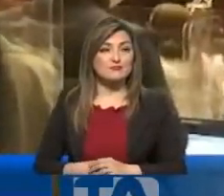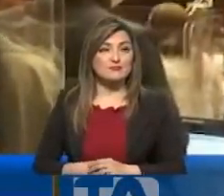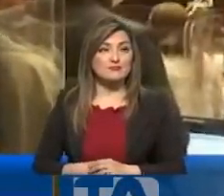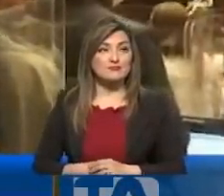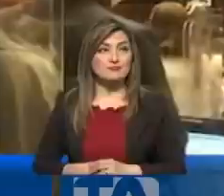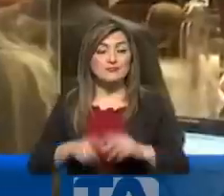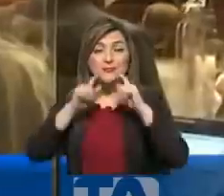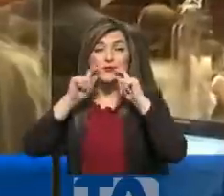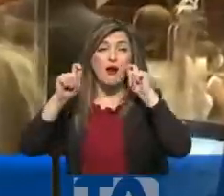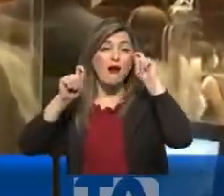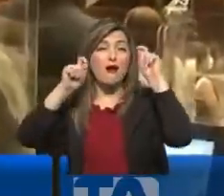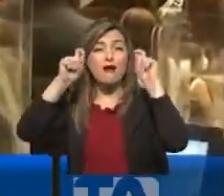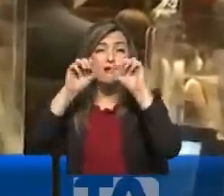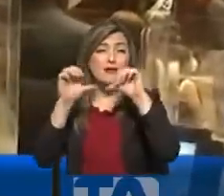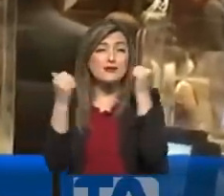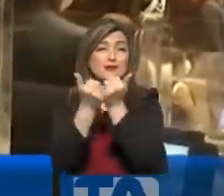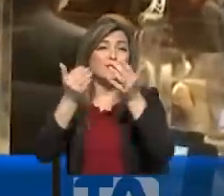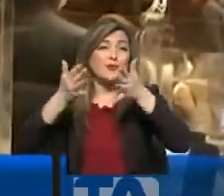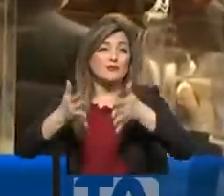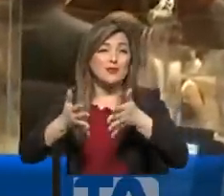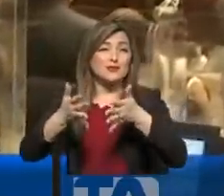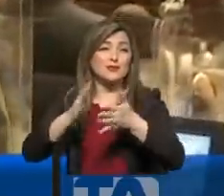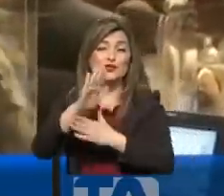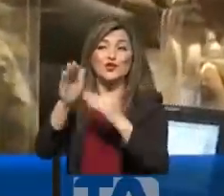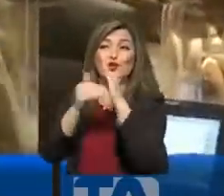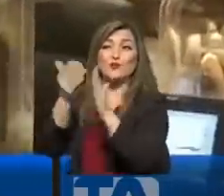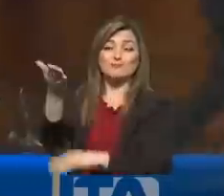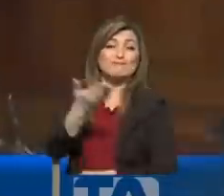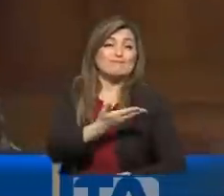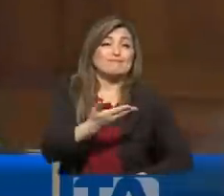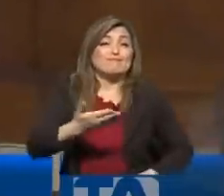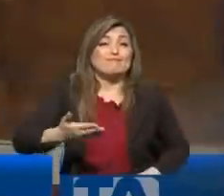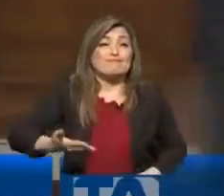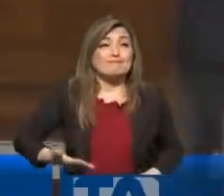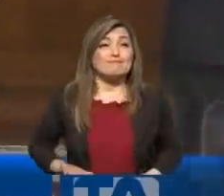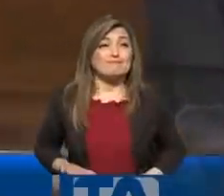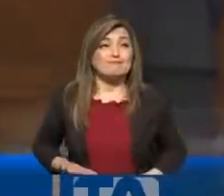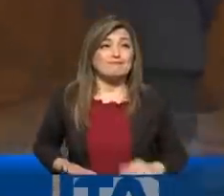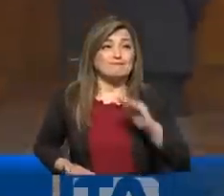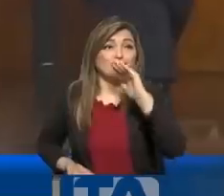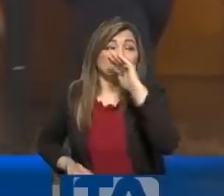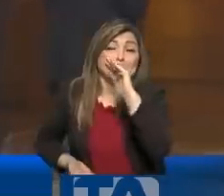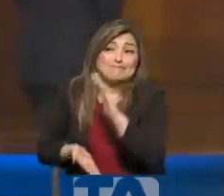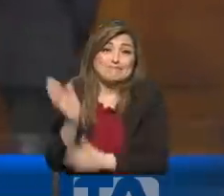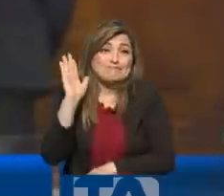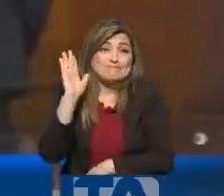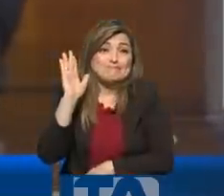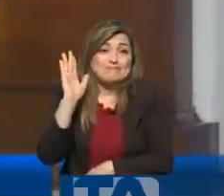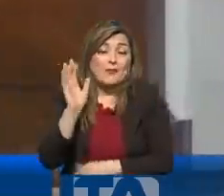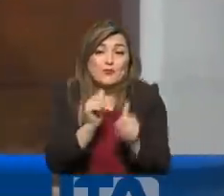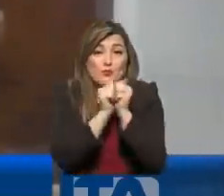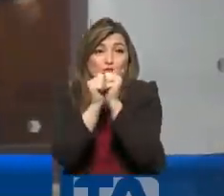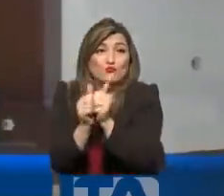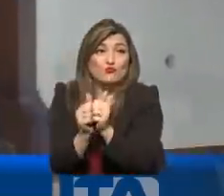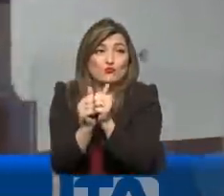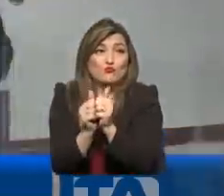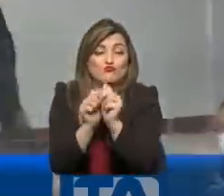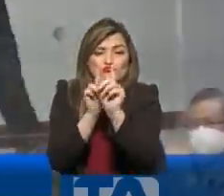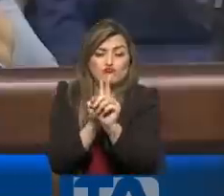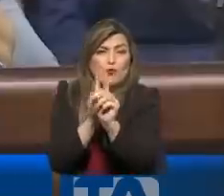Son los reclamos de los asambleístas hacia la presidenta de la asamblea que salió del hemiciclo legislativo acompañada de su